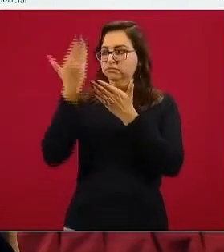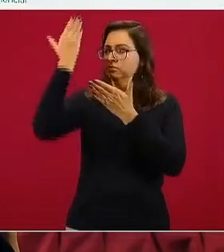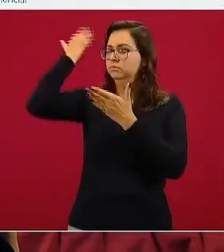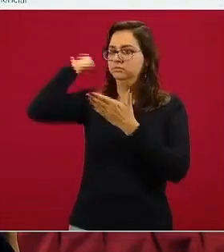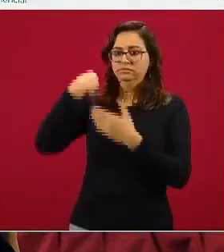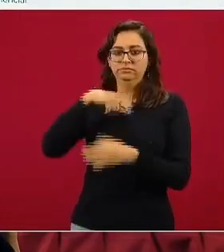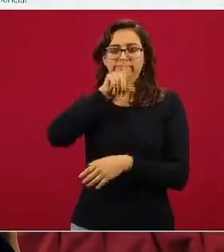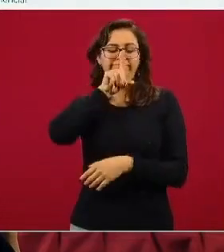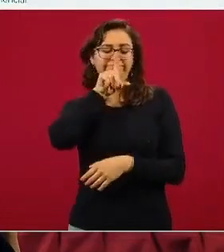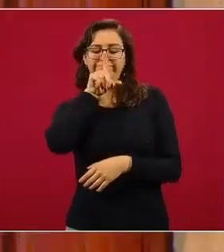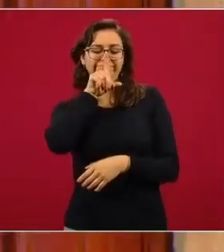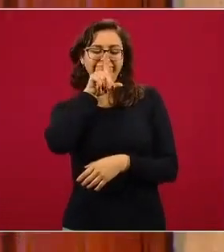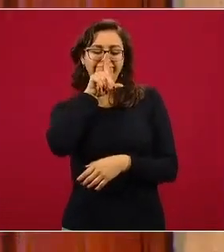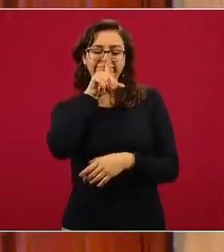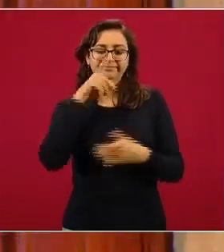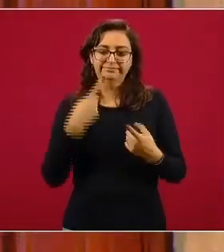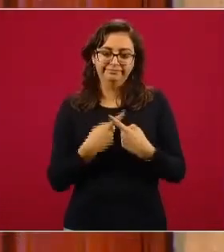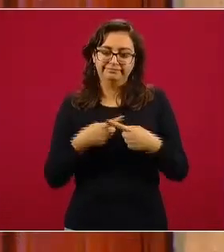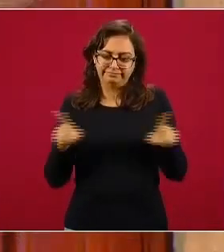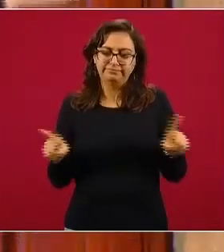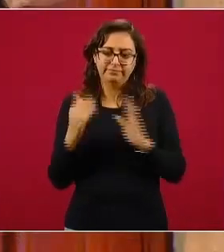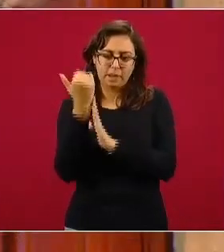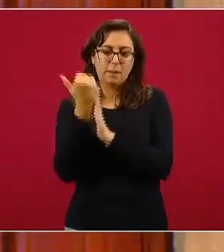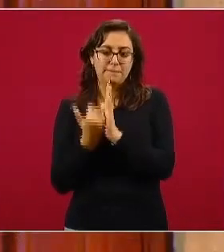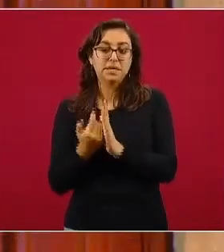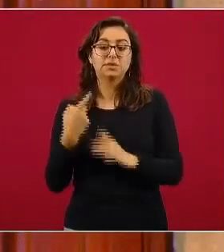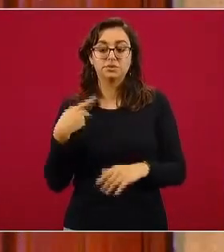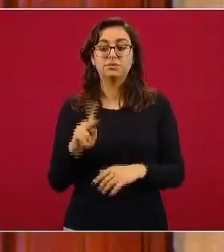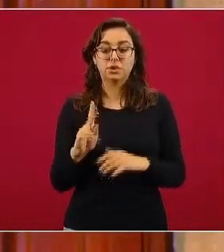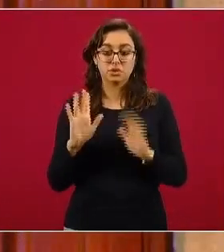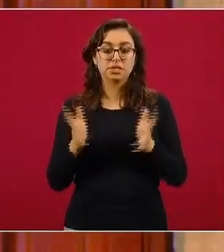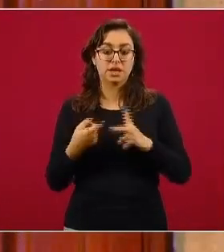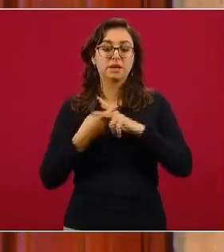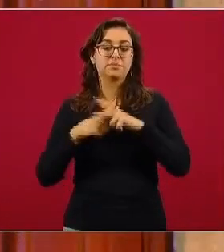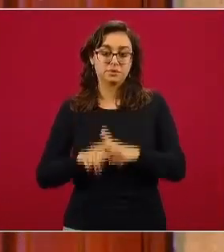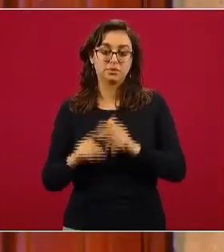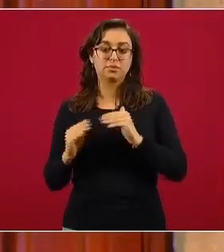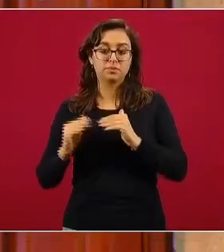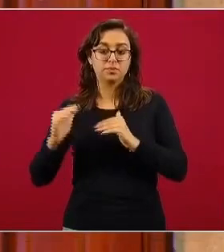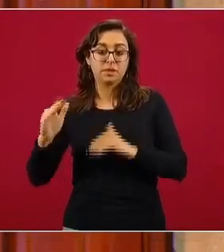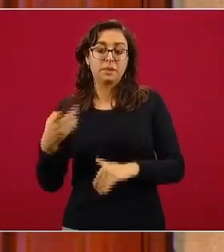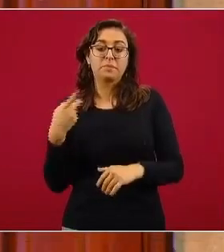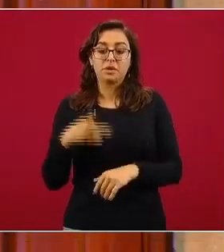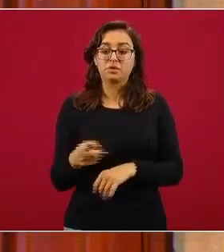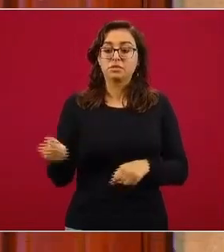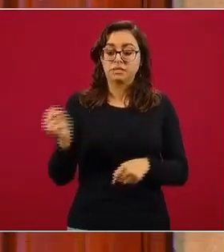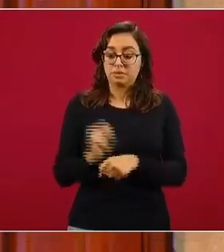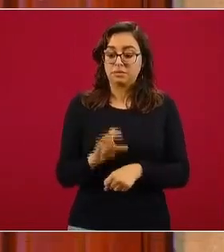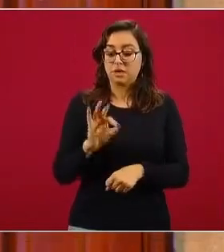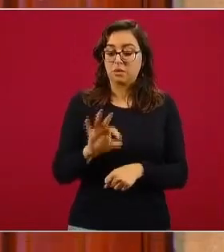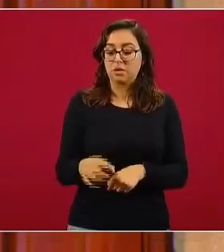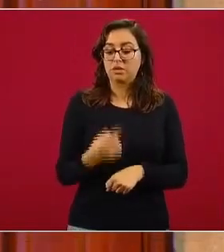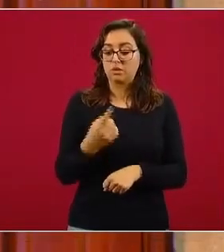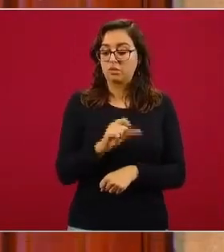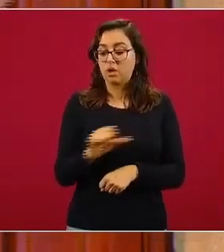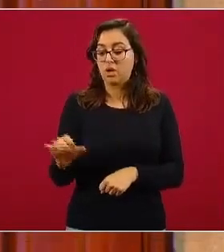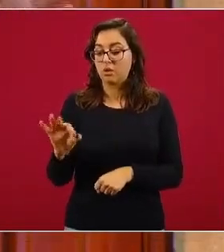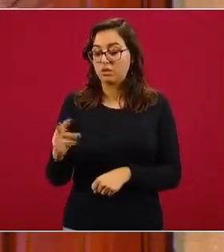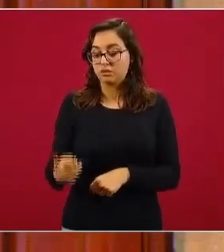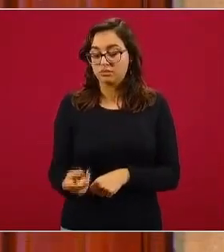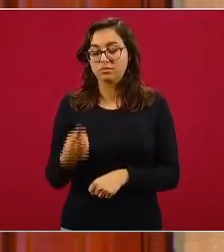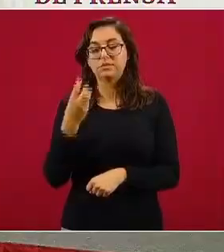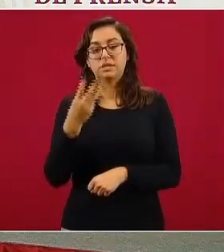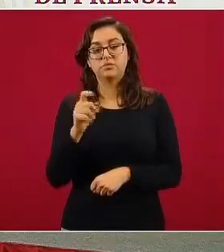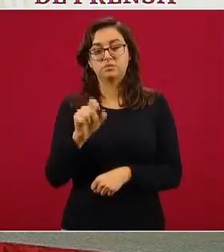de la epidemia, y para efectos del cambio entre la 41 y 42 es de 3.7%.